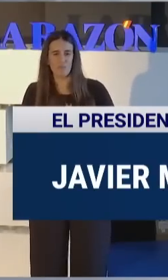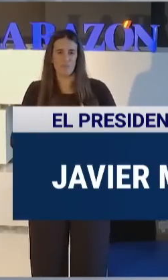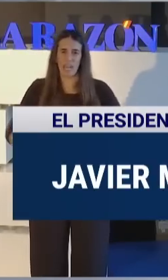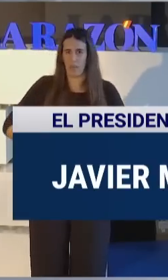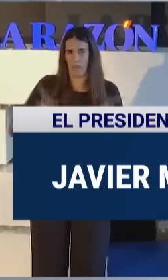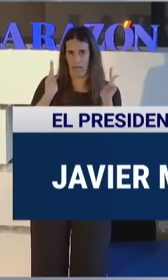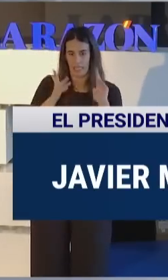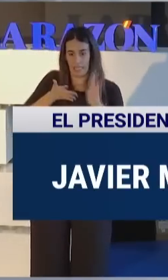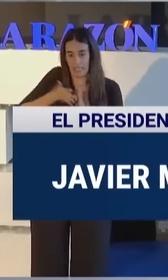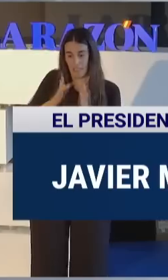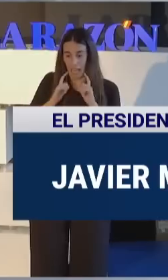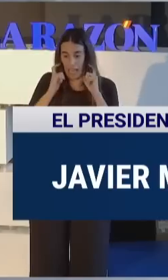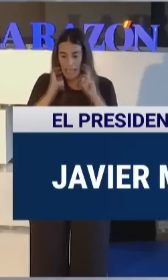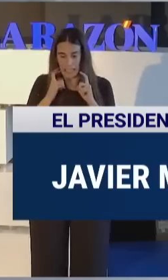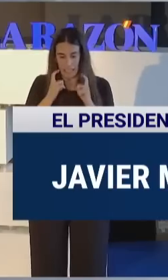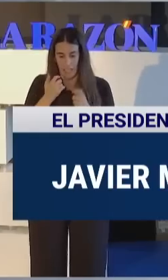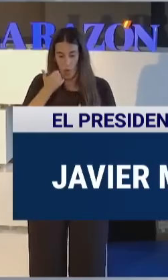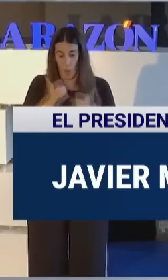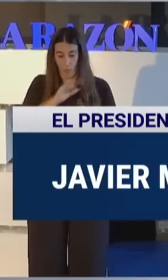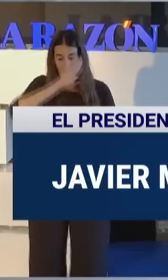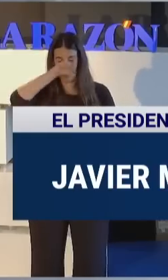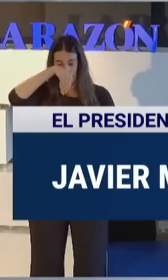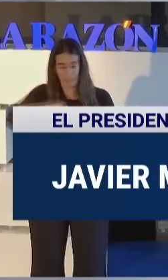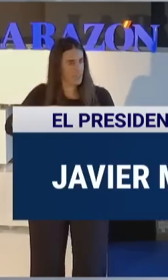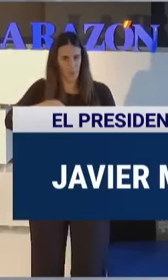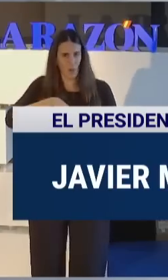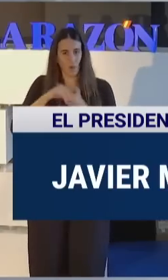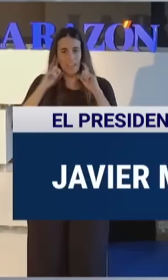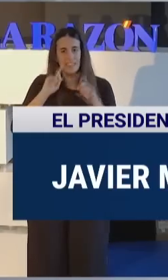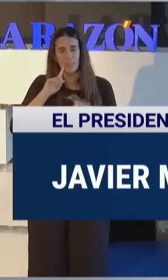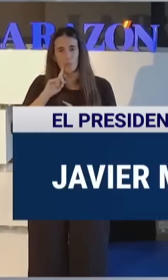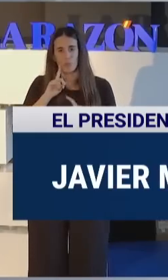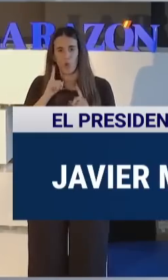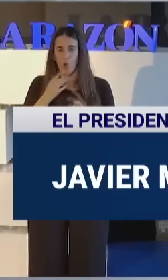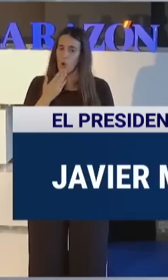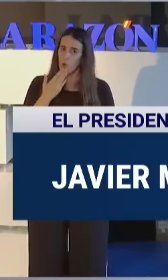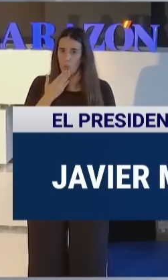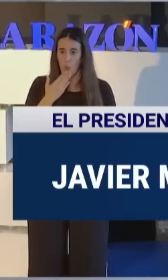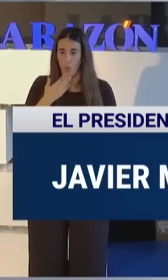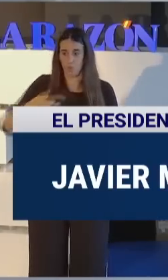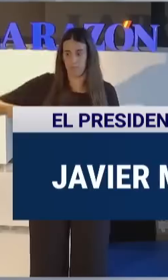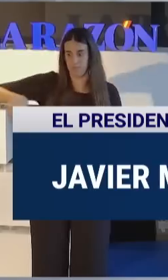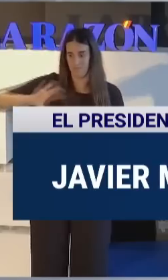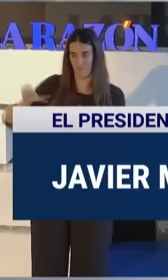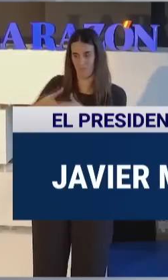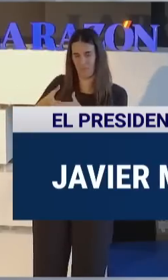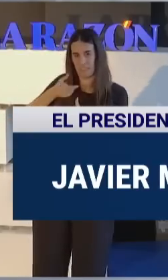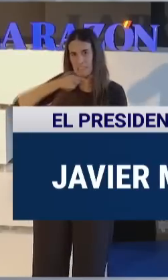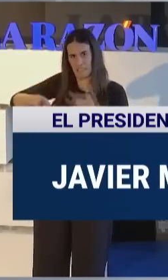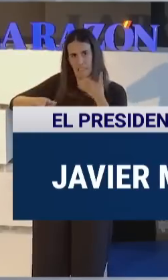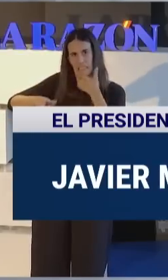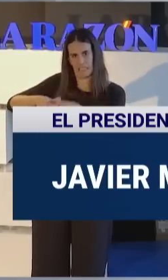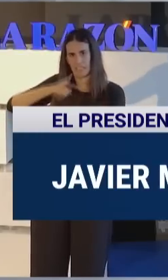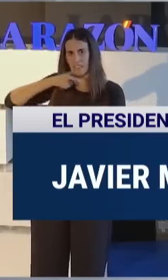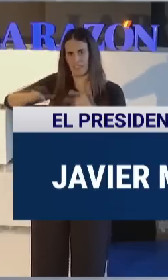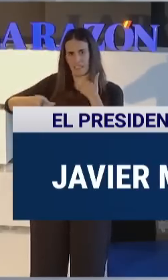en lugar de competir en la interna propia de ellos, se dedicaban a ensuciar a nuestra estructura, lo cual,